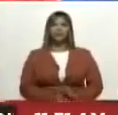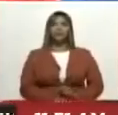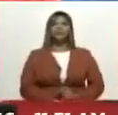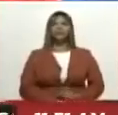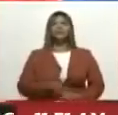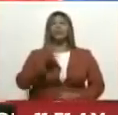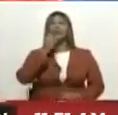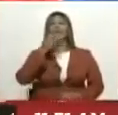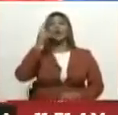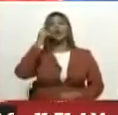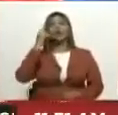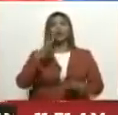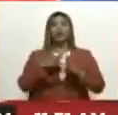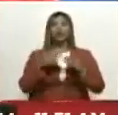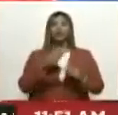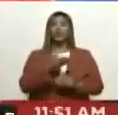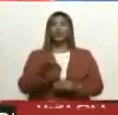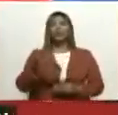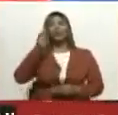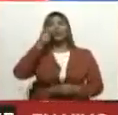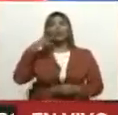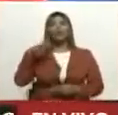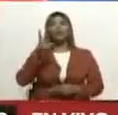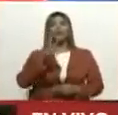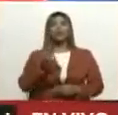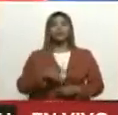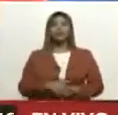Buenos días, tengan todos ustedes, pueblo de Venezuela.